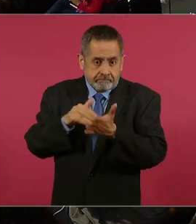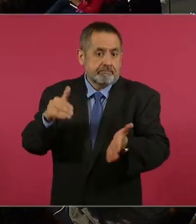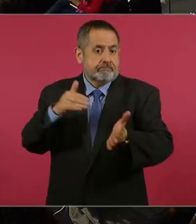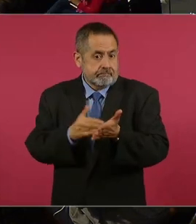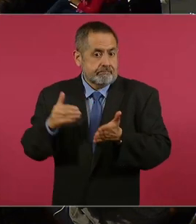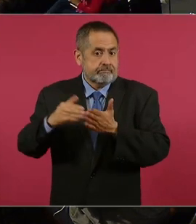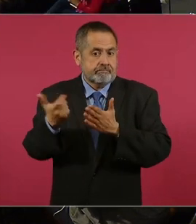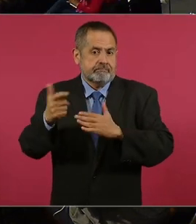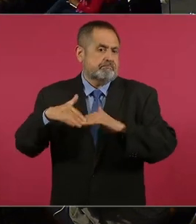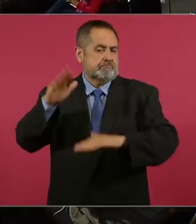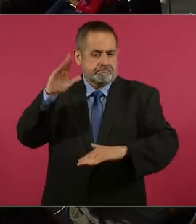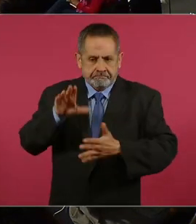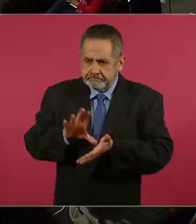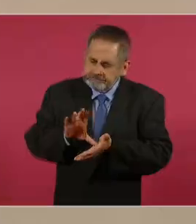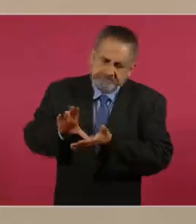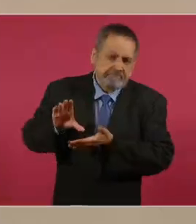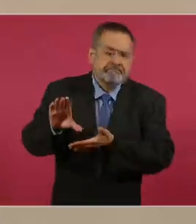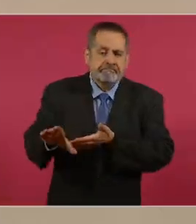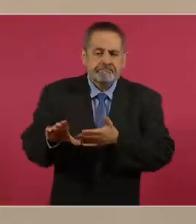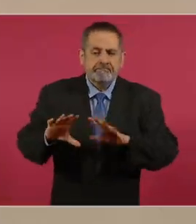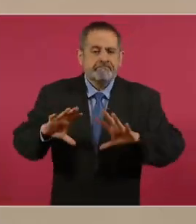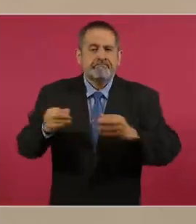con lo cual se beneficiará a